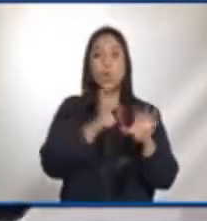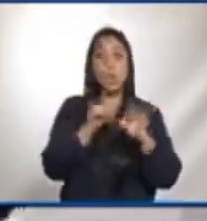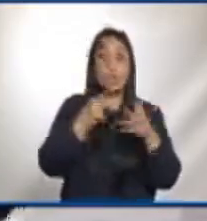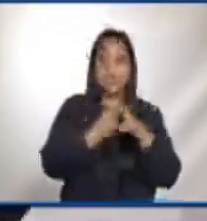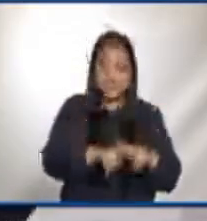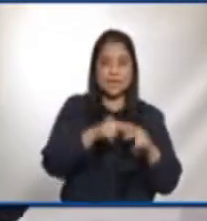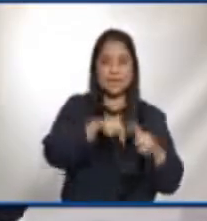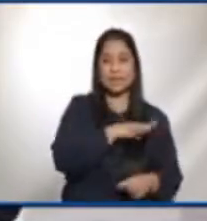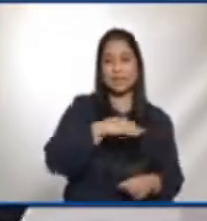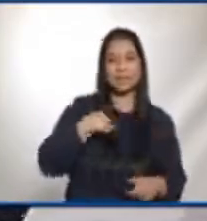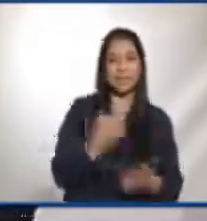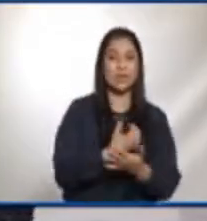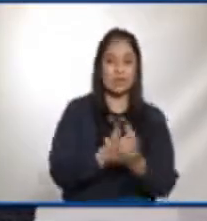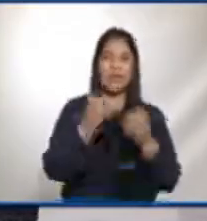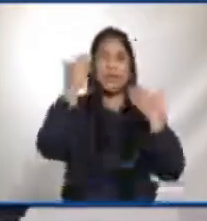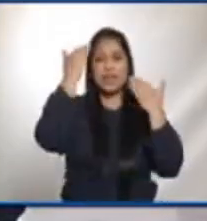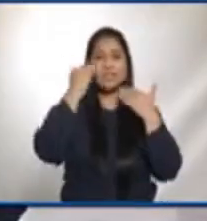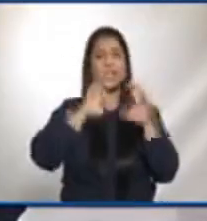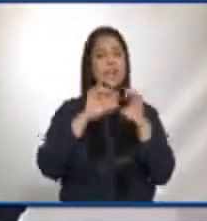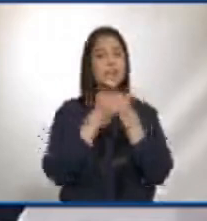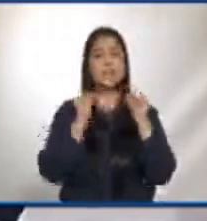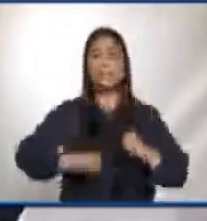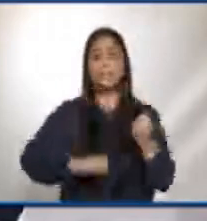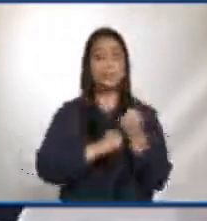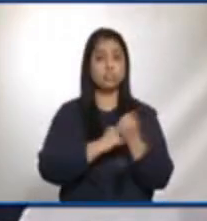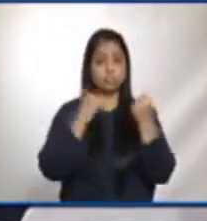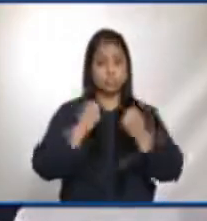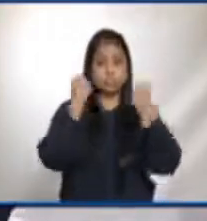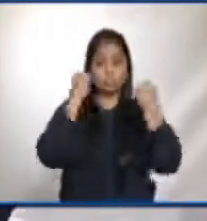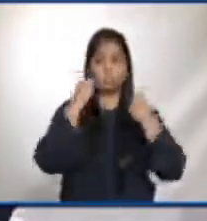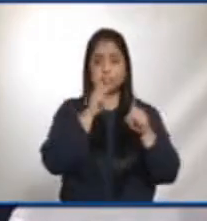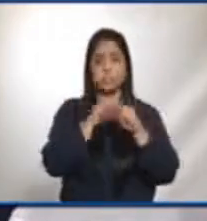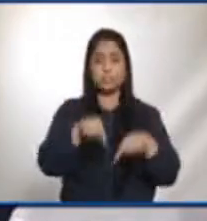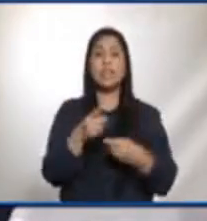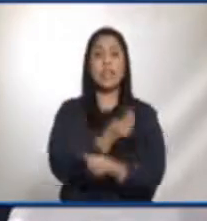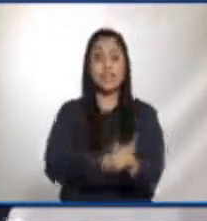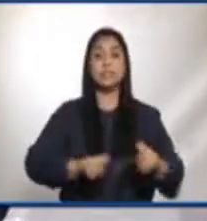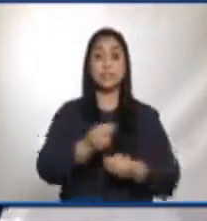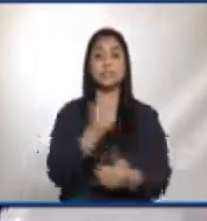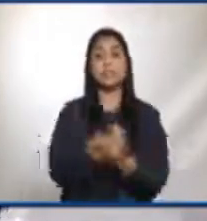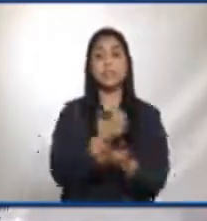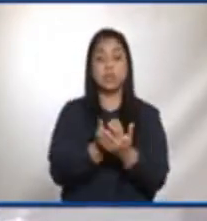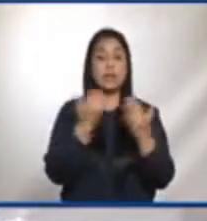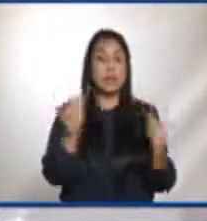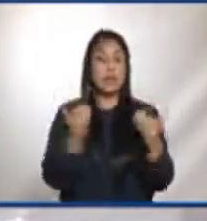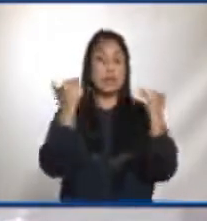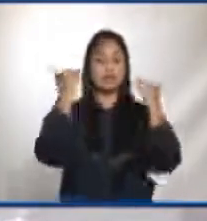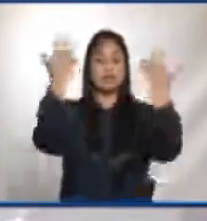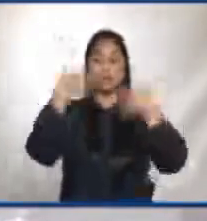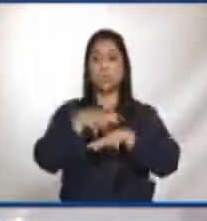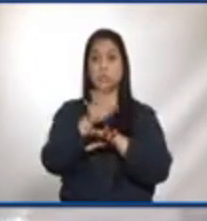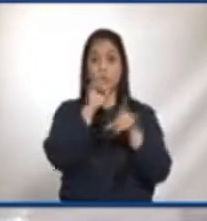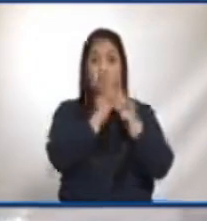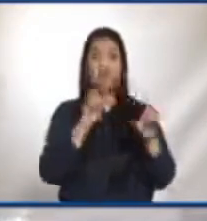gracias a este equipo lo podremos fortalecer de una mejor manera. La reactivación económica, el crecimiento inclusivo y las